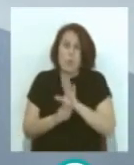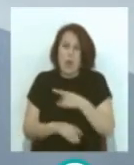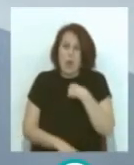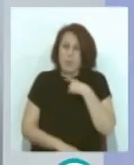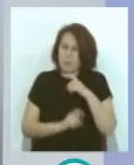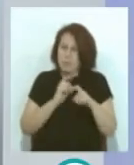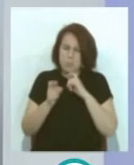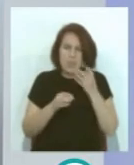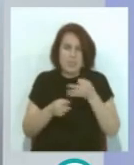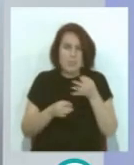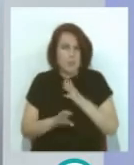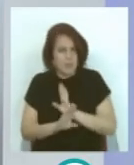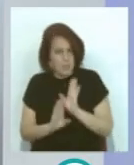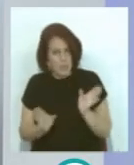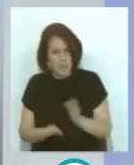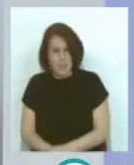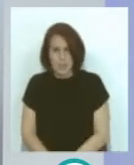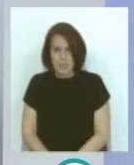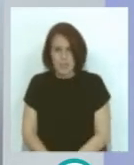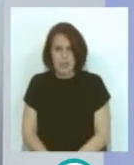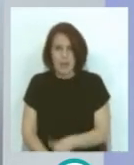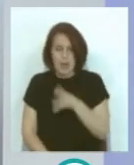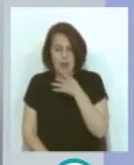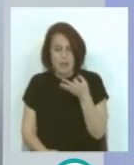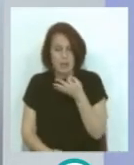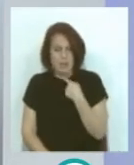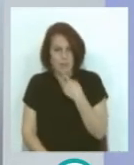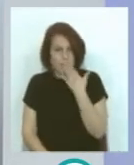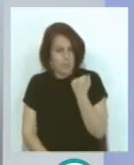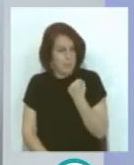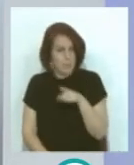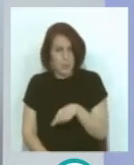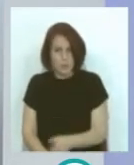burro, ¿eh? Bueno, ya está. ¿Eh? Ahora tienen que callar, ¿no?